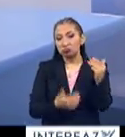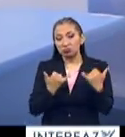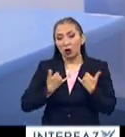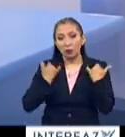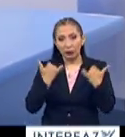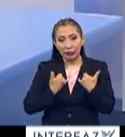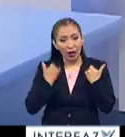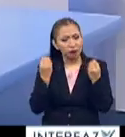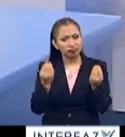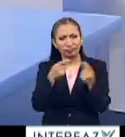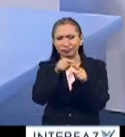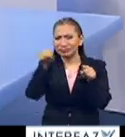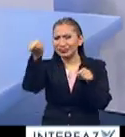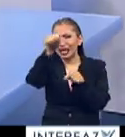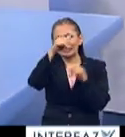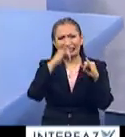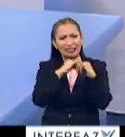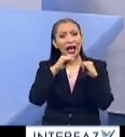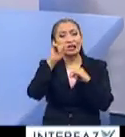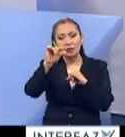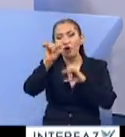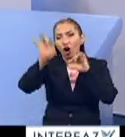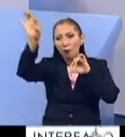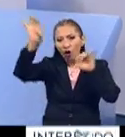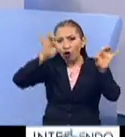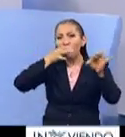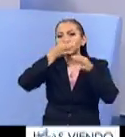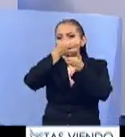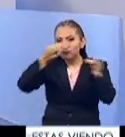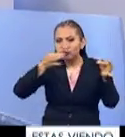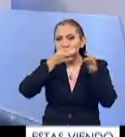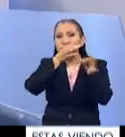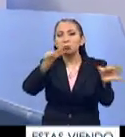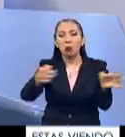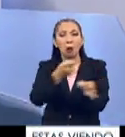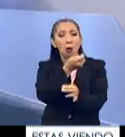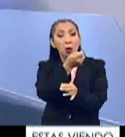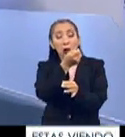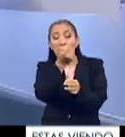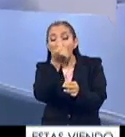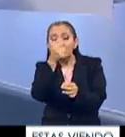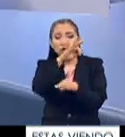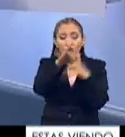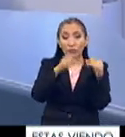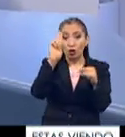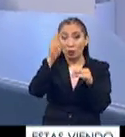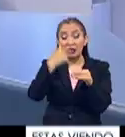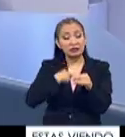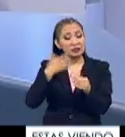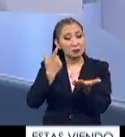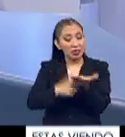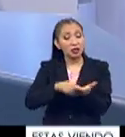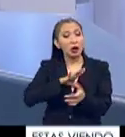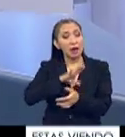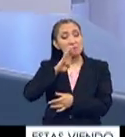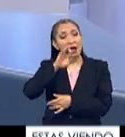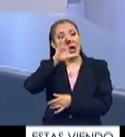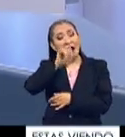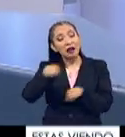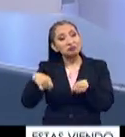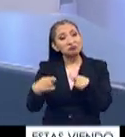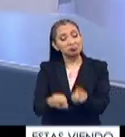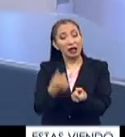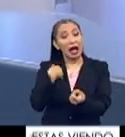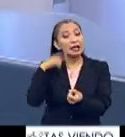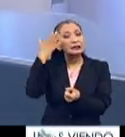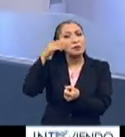los jóvenes. Hay muchas instituciones, aquí las iremos abordando, o casi todas las instituciones educativas ofrecen siempre estas alternativas,